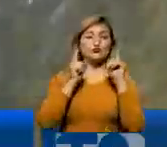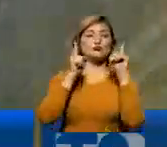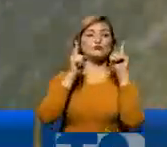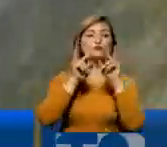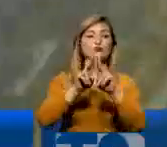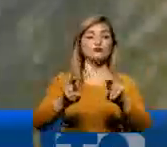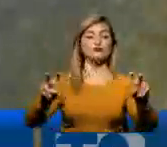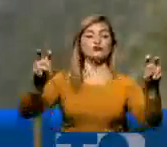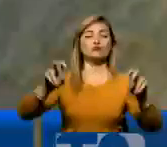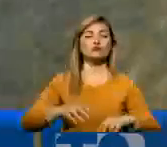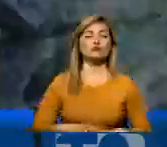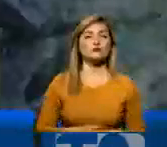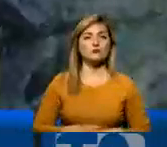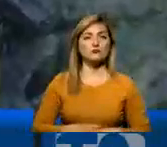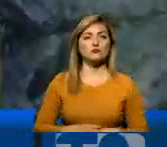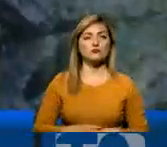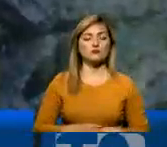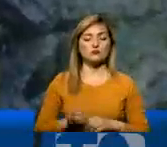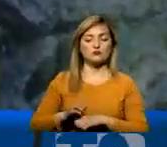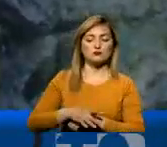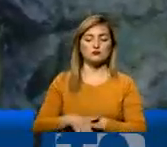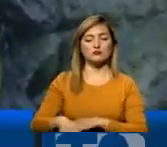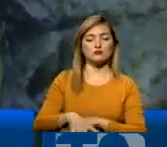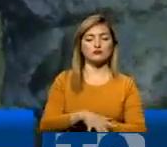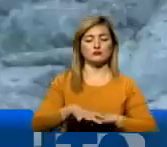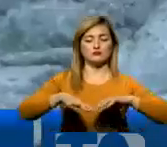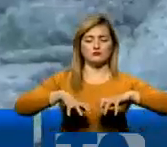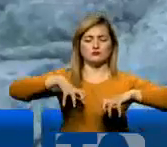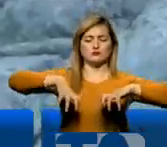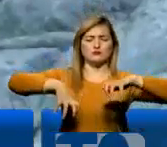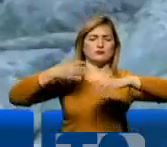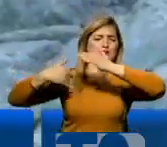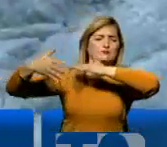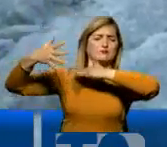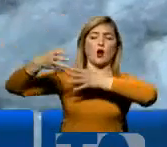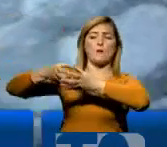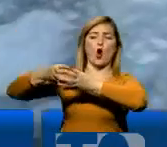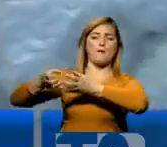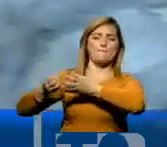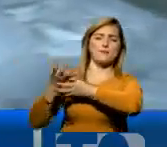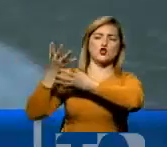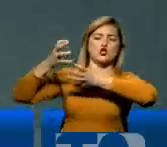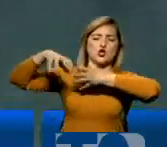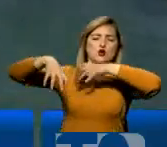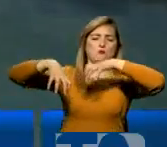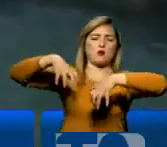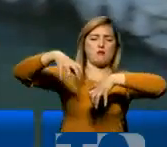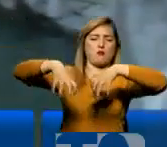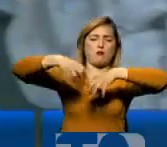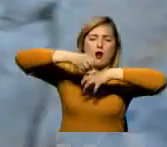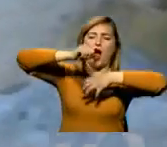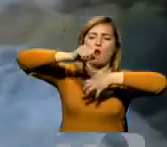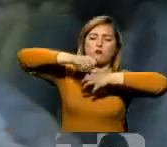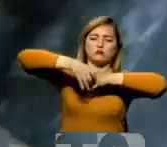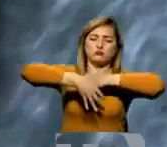belleza natural, emerge a la superficie un conjunto de rocas muy antiguas de origen volcánico que componen una serie de saltos